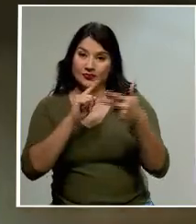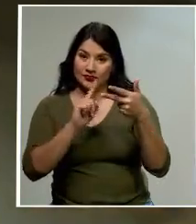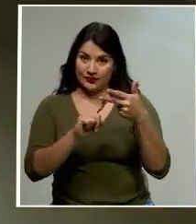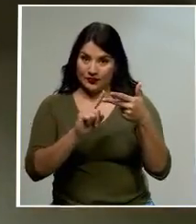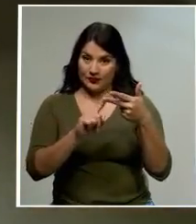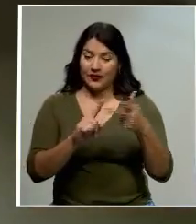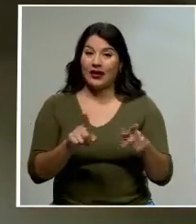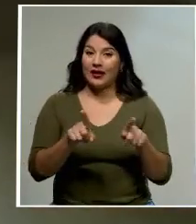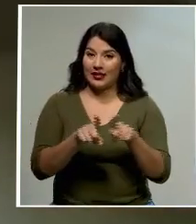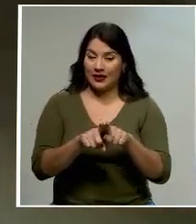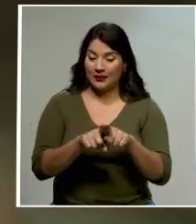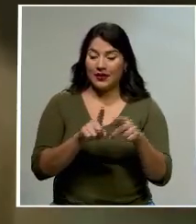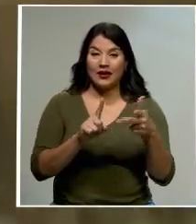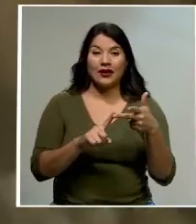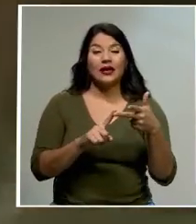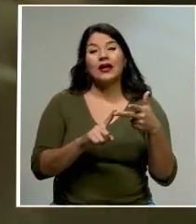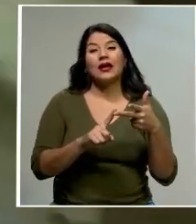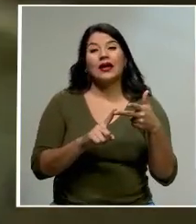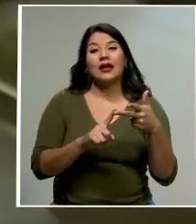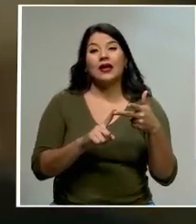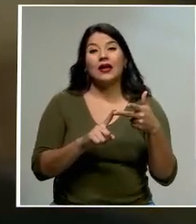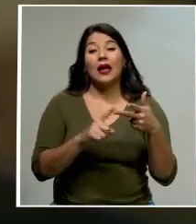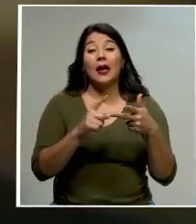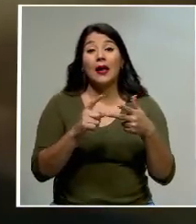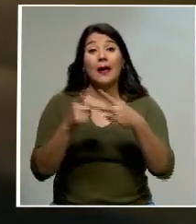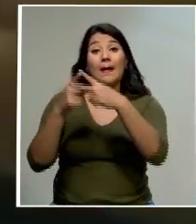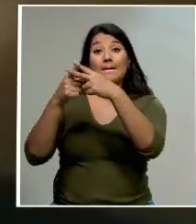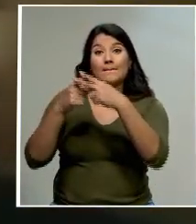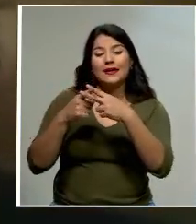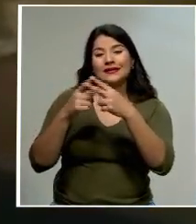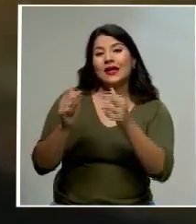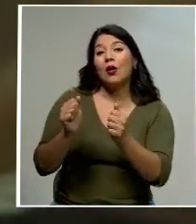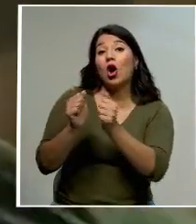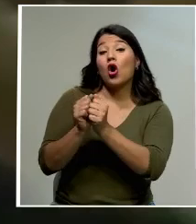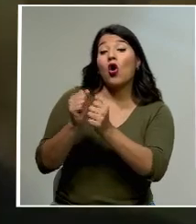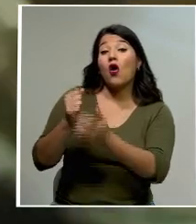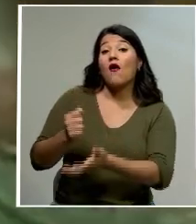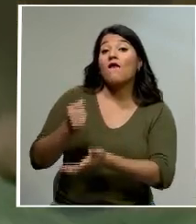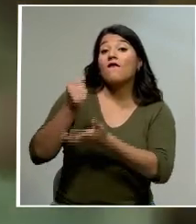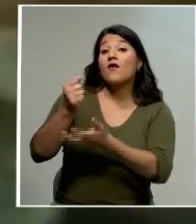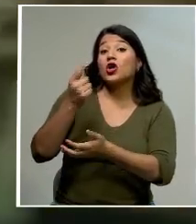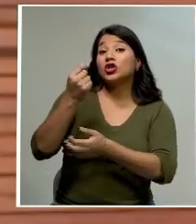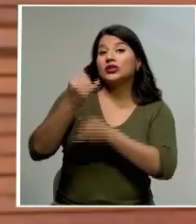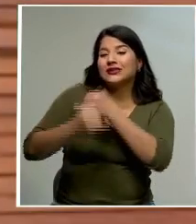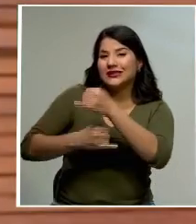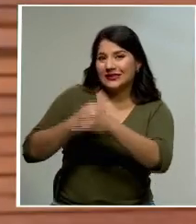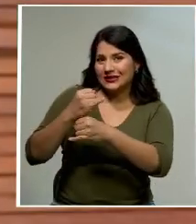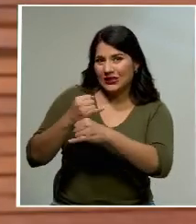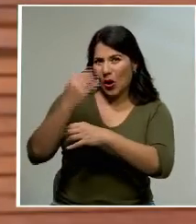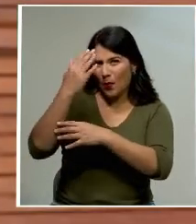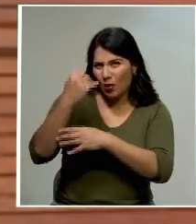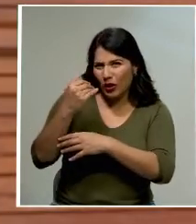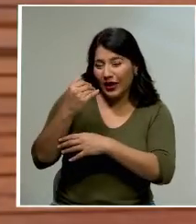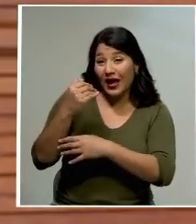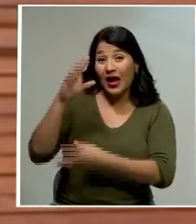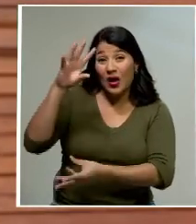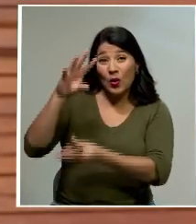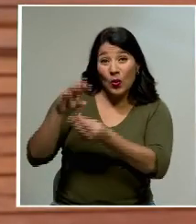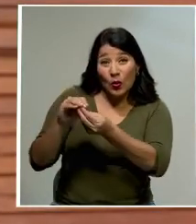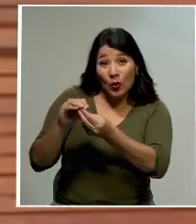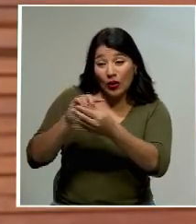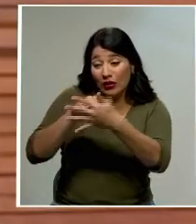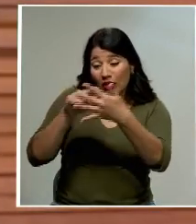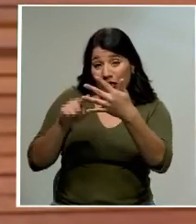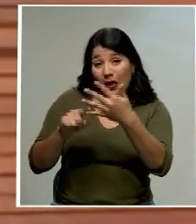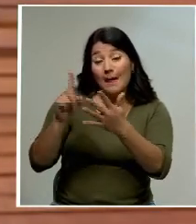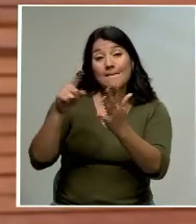factor todavía sigue siendo el préstamo con el Fondo Monetario, porque recordemos que son más de 1.700 millones y solo